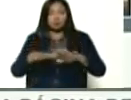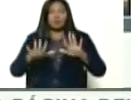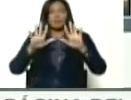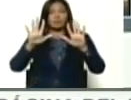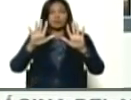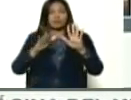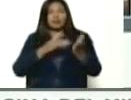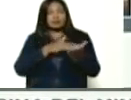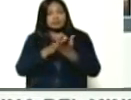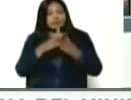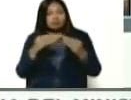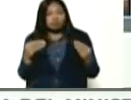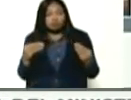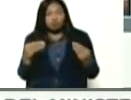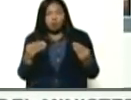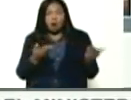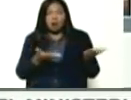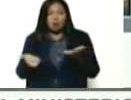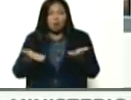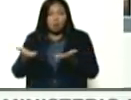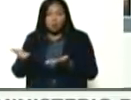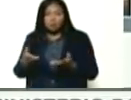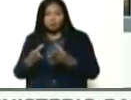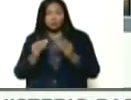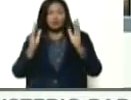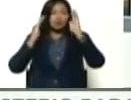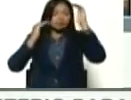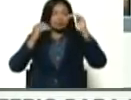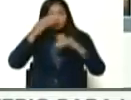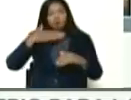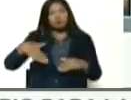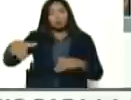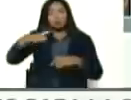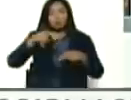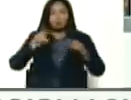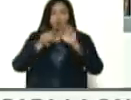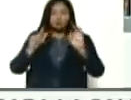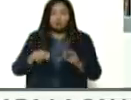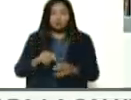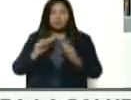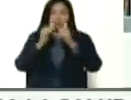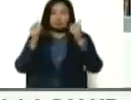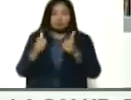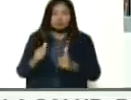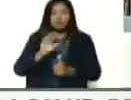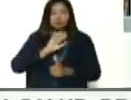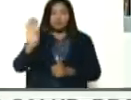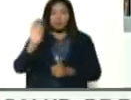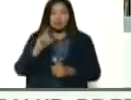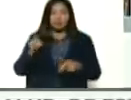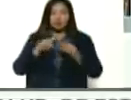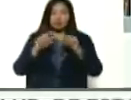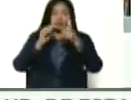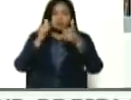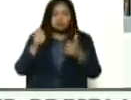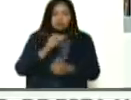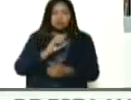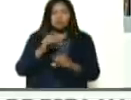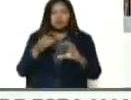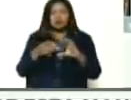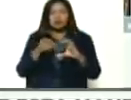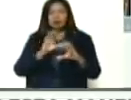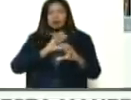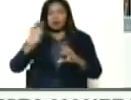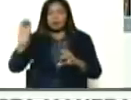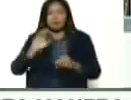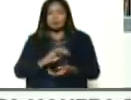garantizar toda la logística toda la atención al pueblo y a través del sistema patria que es el sistema del carné de la patria el